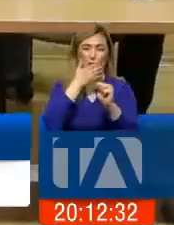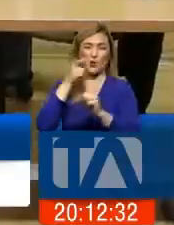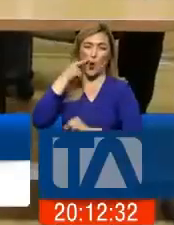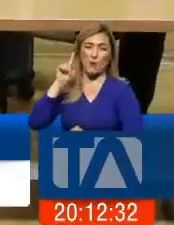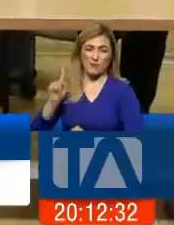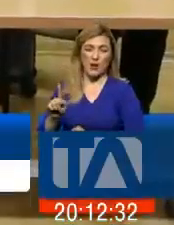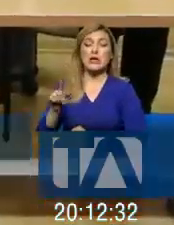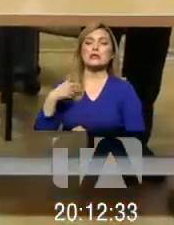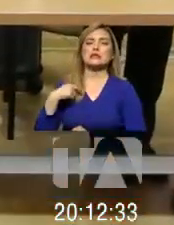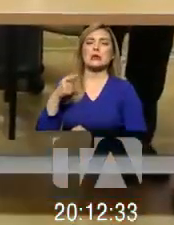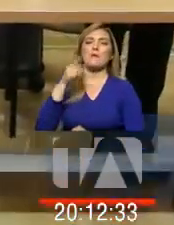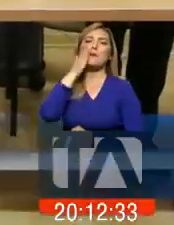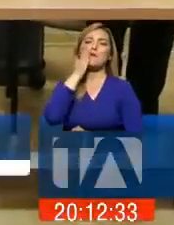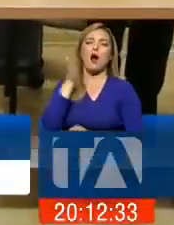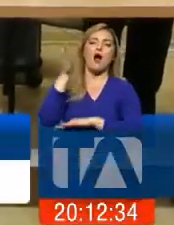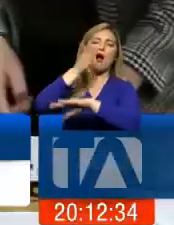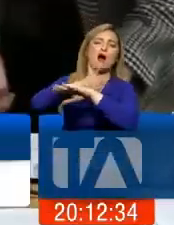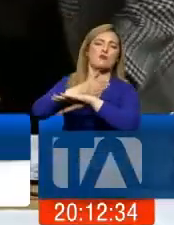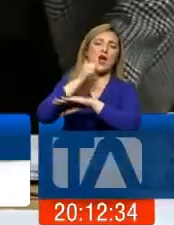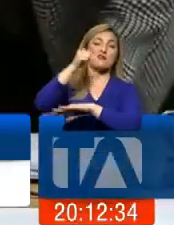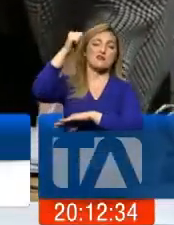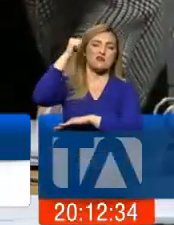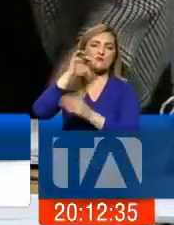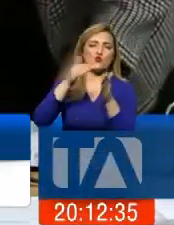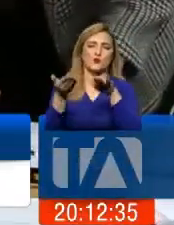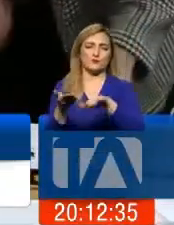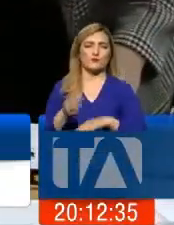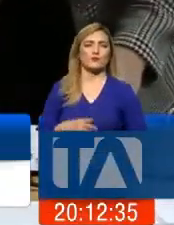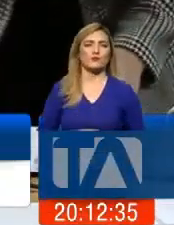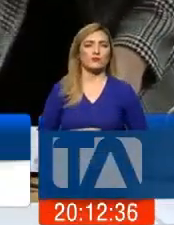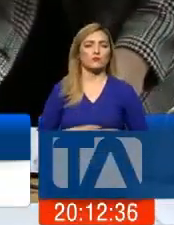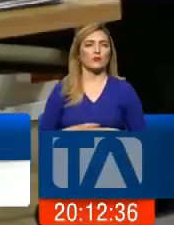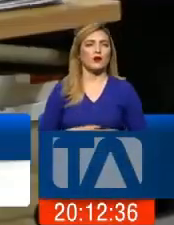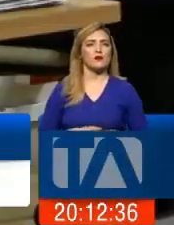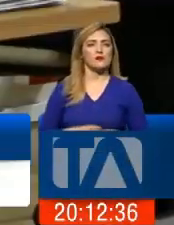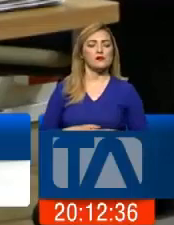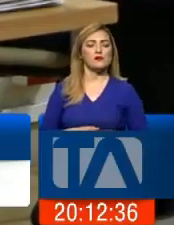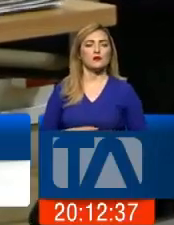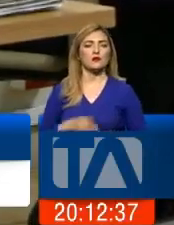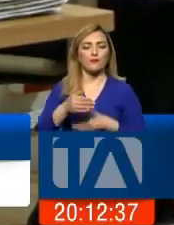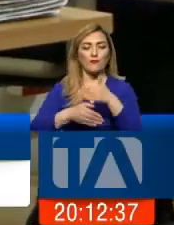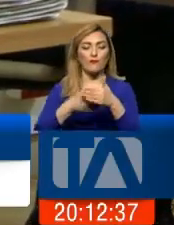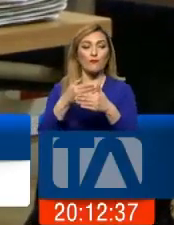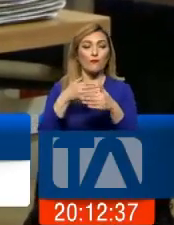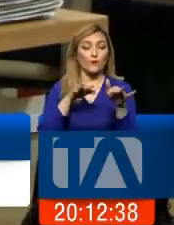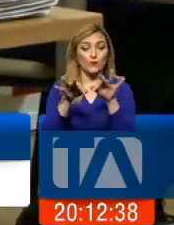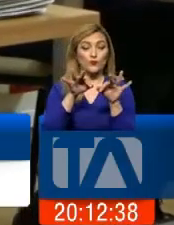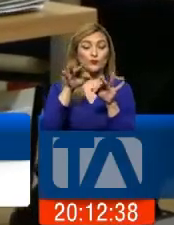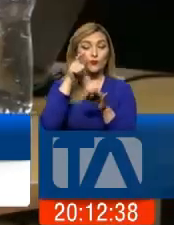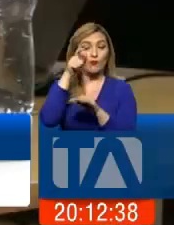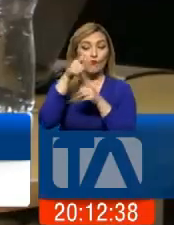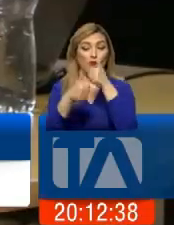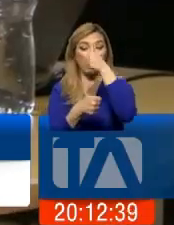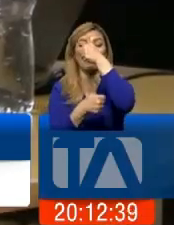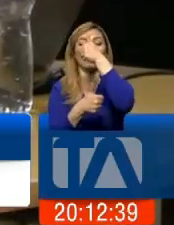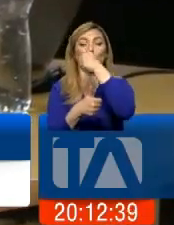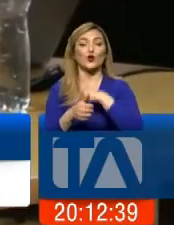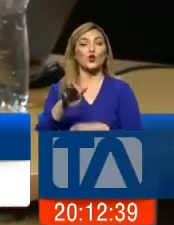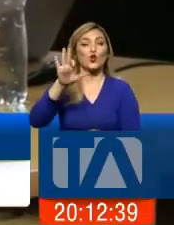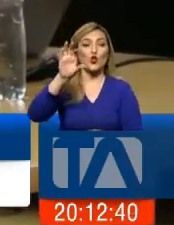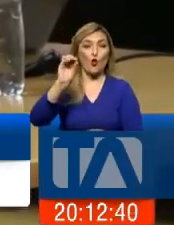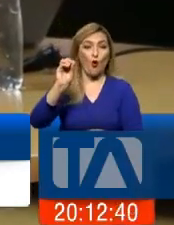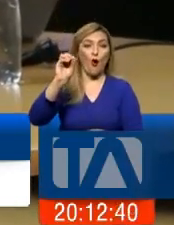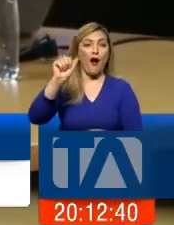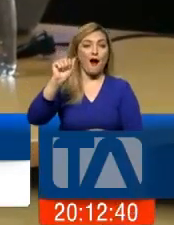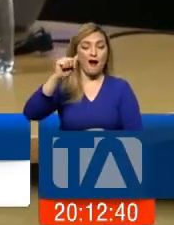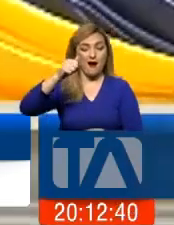humano. La audiencia arrancó con los alegatos de apertura de las partes procesales. En su exposición, el fiscal subrogante Wilson Toainga